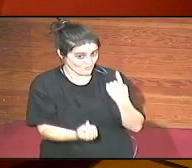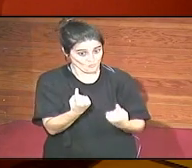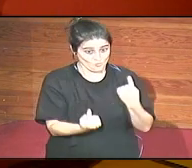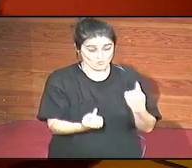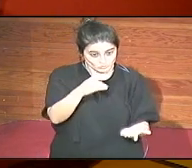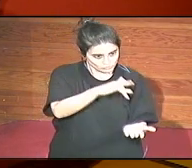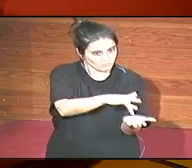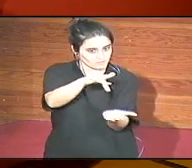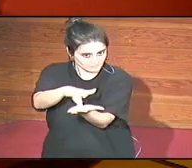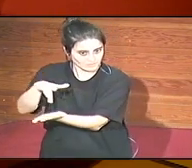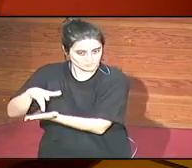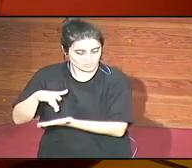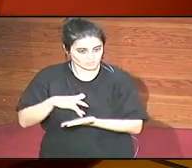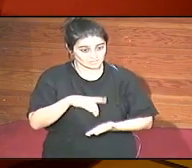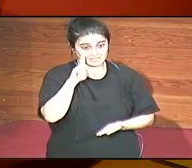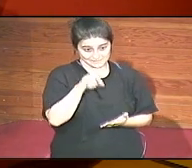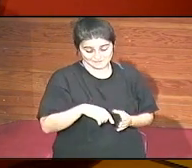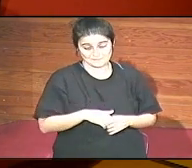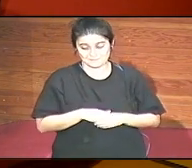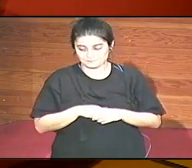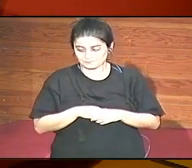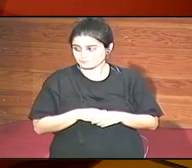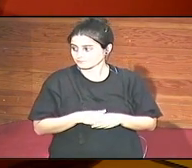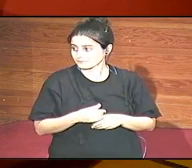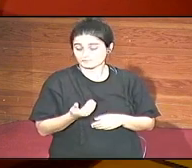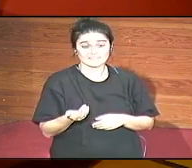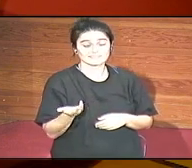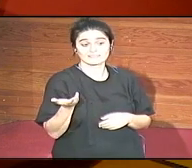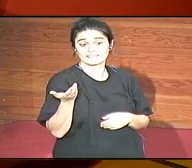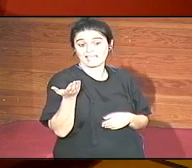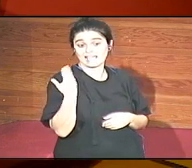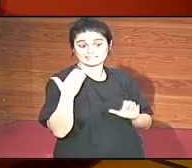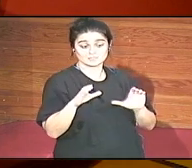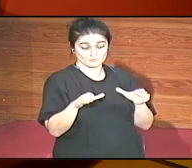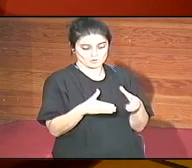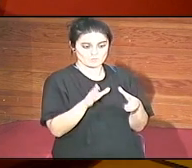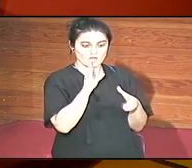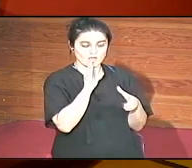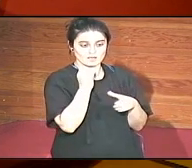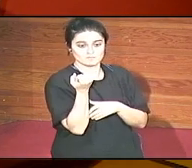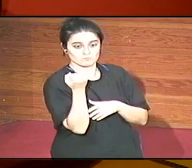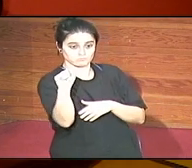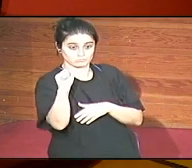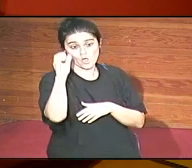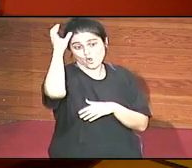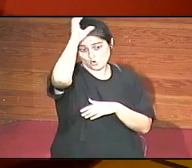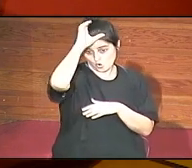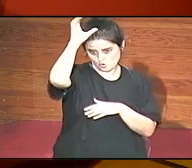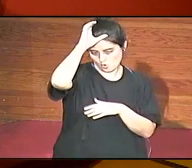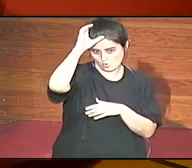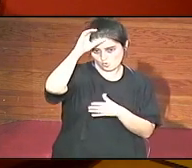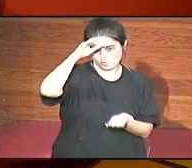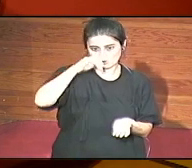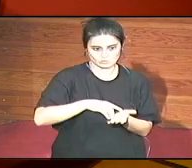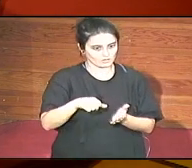por encontrar otra historia del iter que antes en el mismo grupo de antes contra el grupo rebelde de congo que llegó a ser